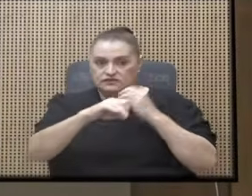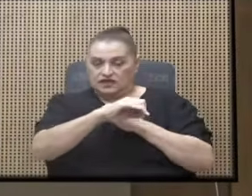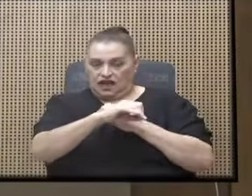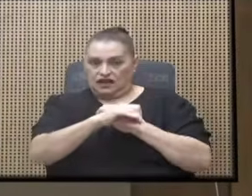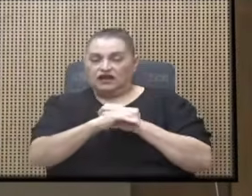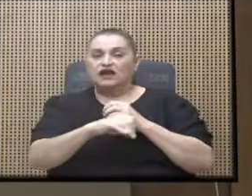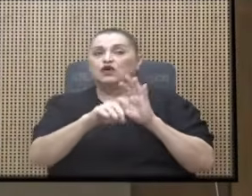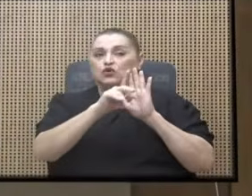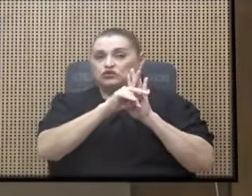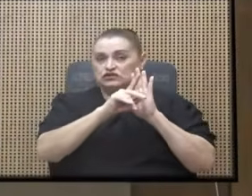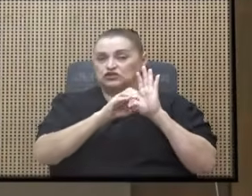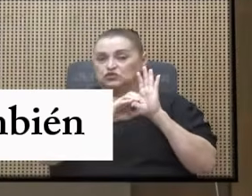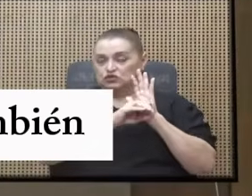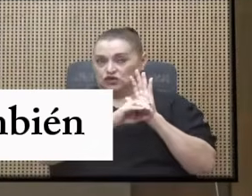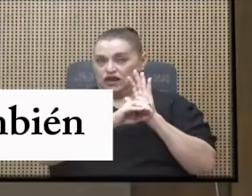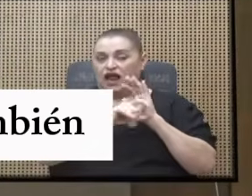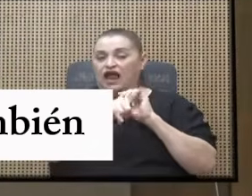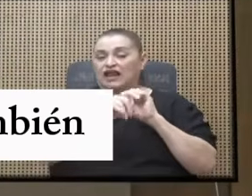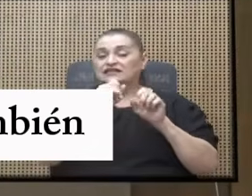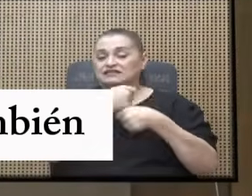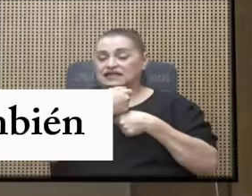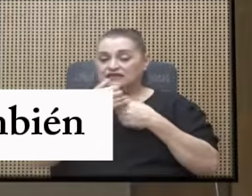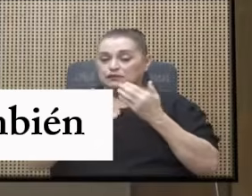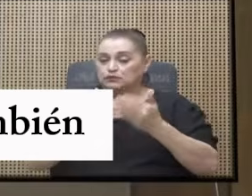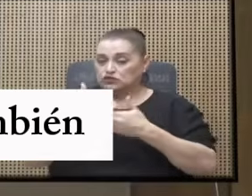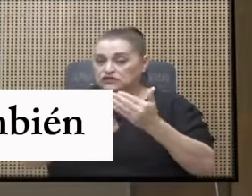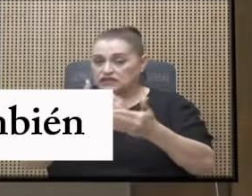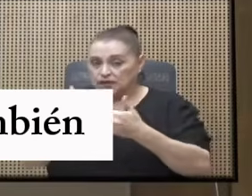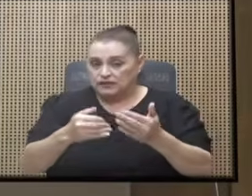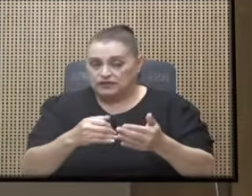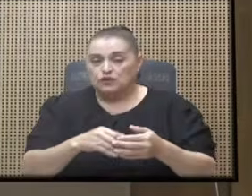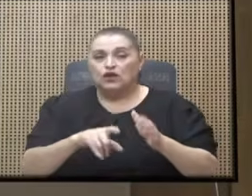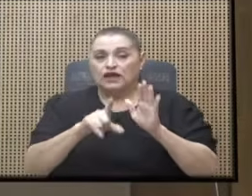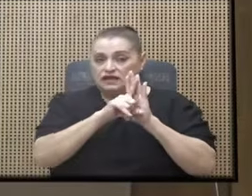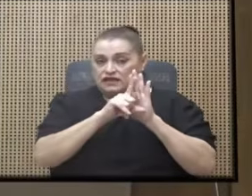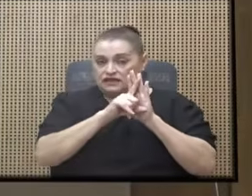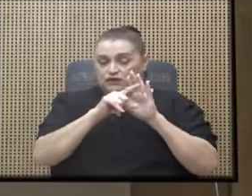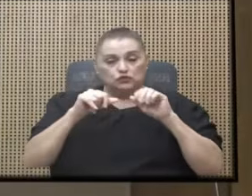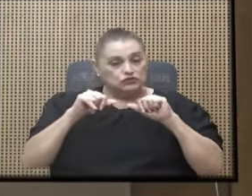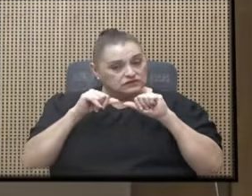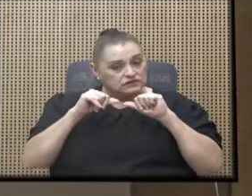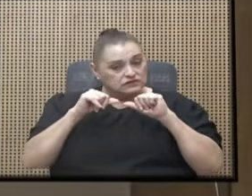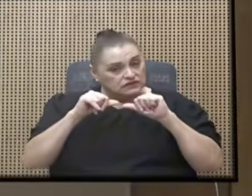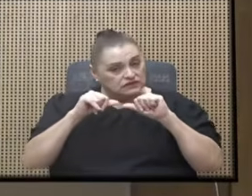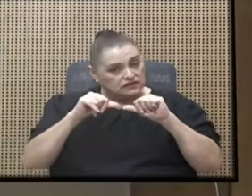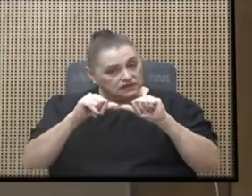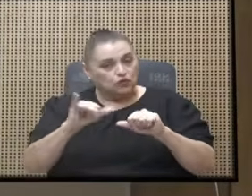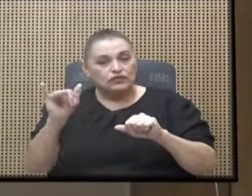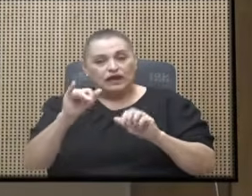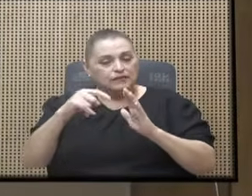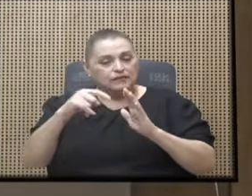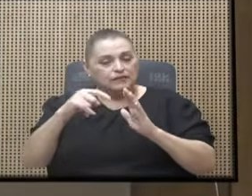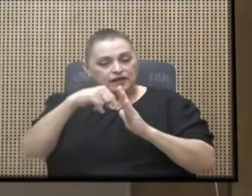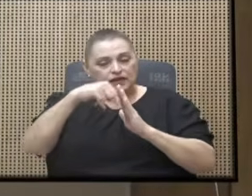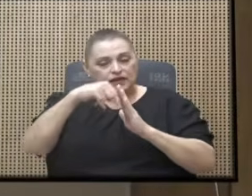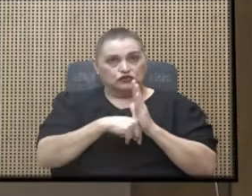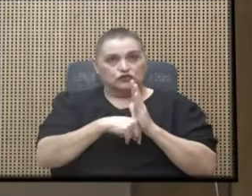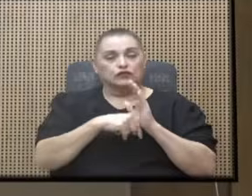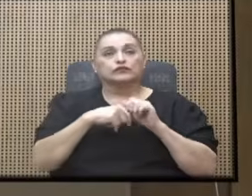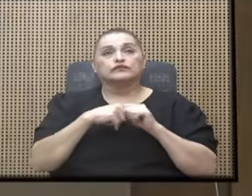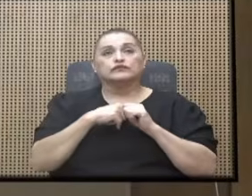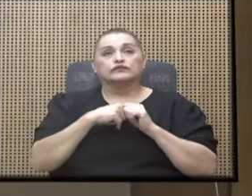donde se revisa el procedimiento legislativo, el procedimiento seguido y también el fondo, pues